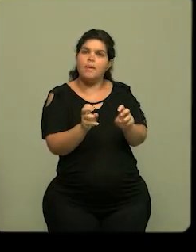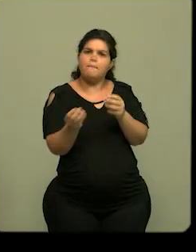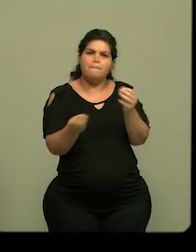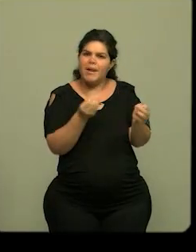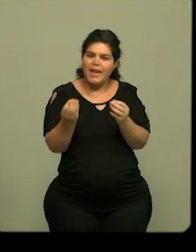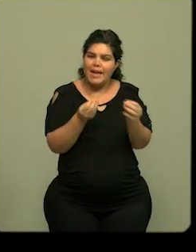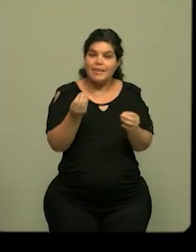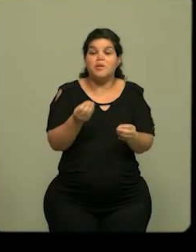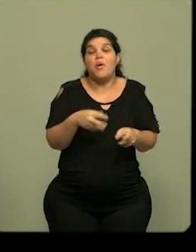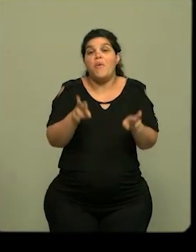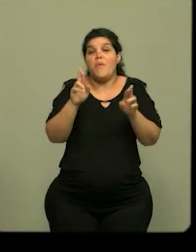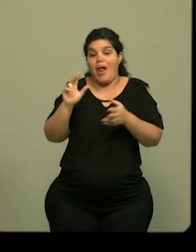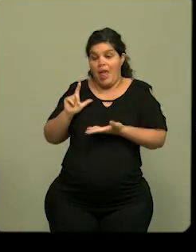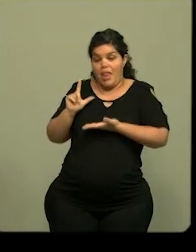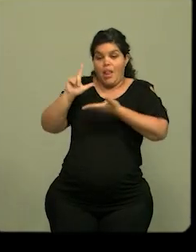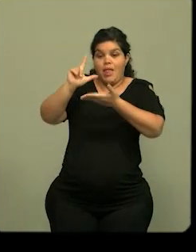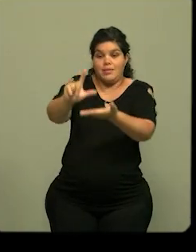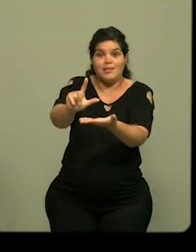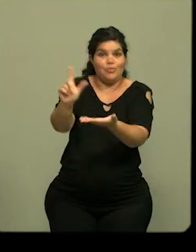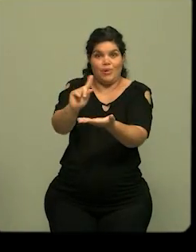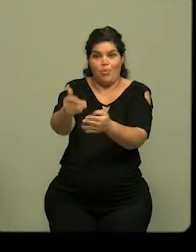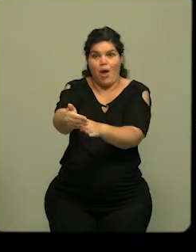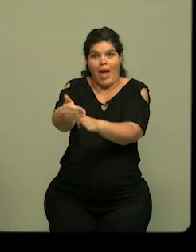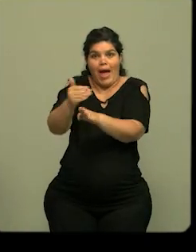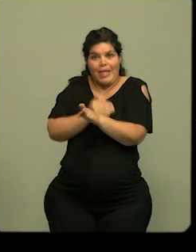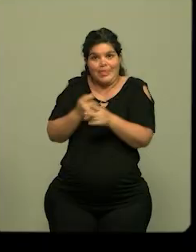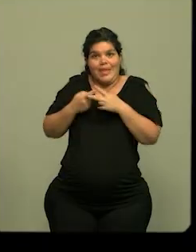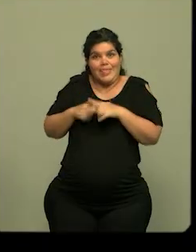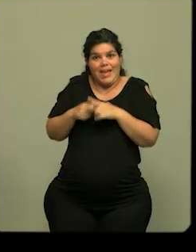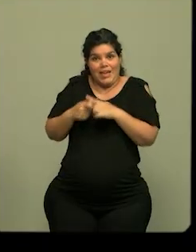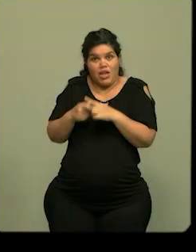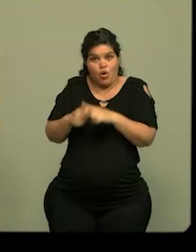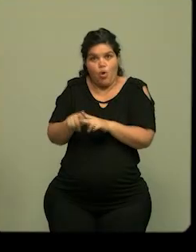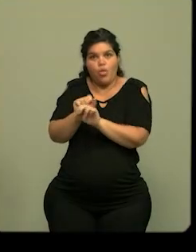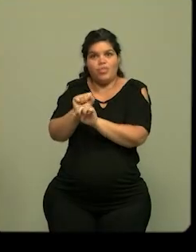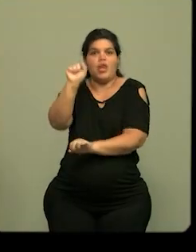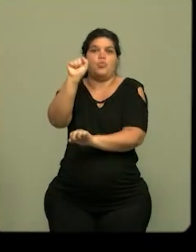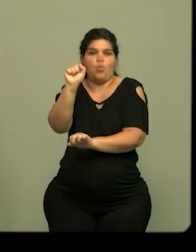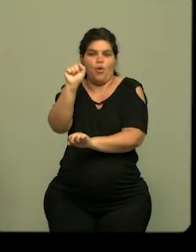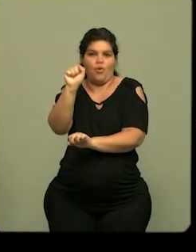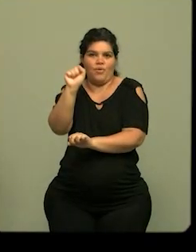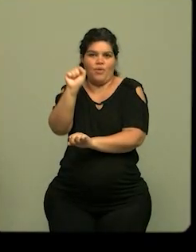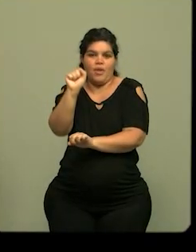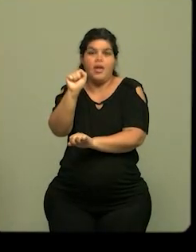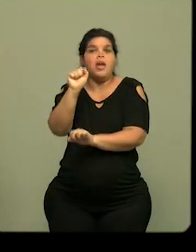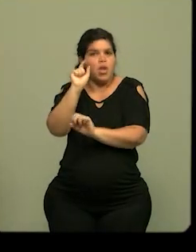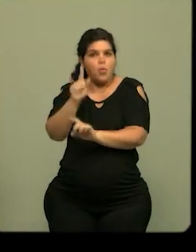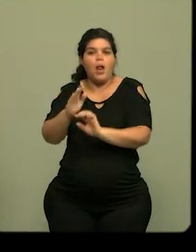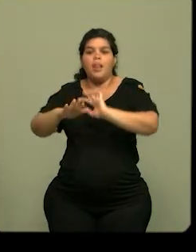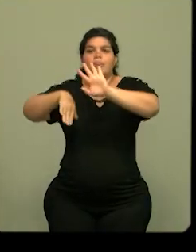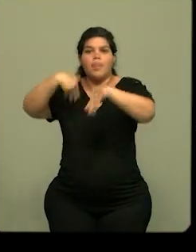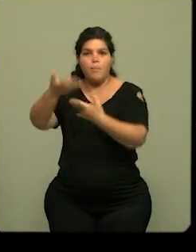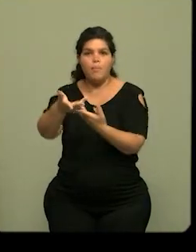a un título intermedio. El título intermedio sería técnico universitario en turismo, y mantener la licenciatura claramente.